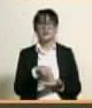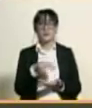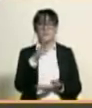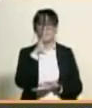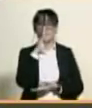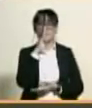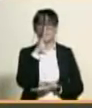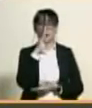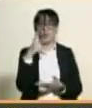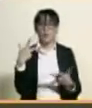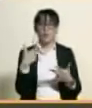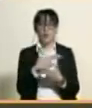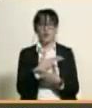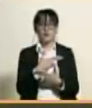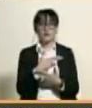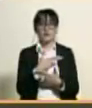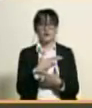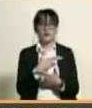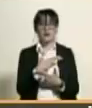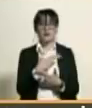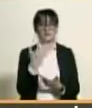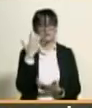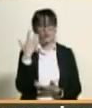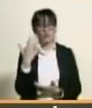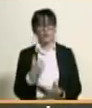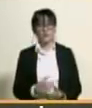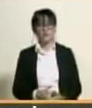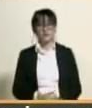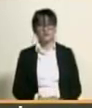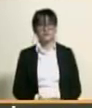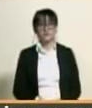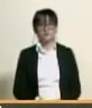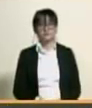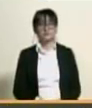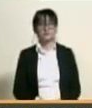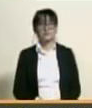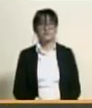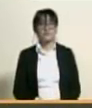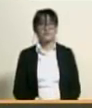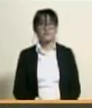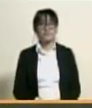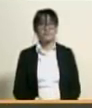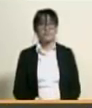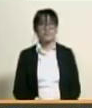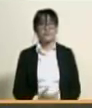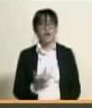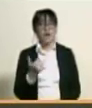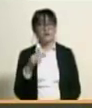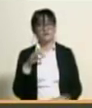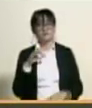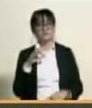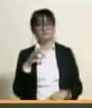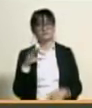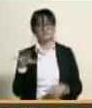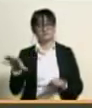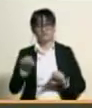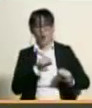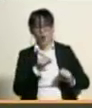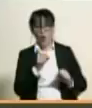bancarias bloqueadas, fíjense ustedes, tenemos incautados en esas